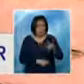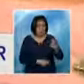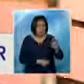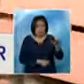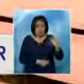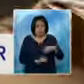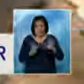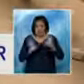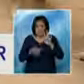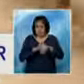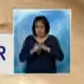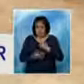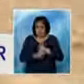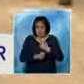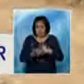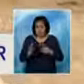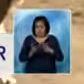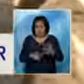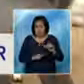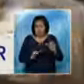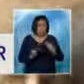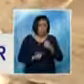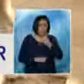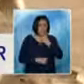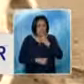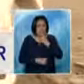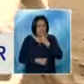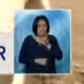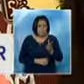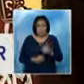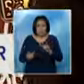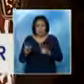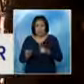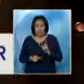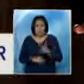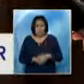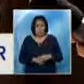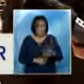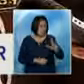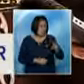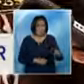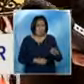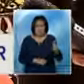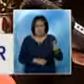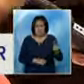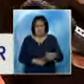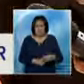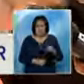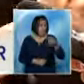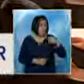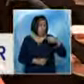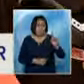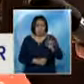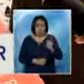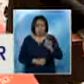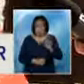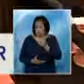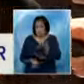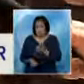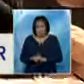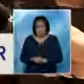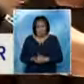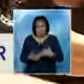de 10 años, lo que ha generado las dudas y el cuestionamiento de muchos. Roban plata a millones. Cuando no les sirve